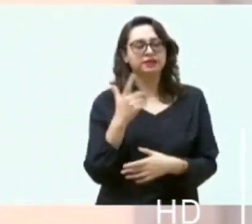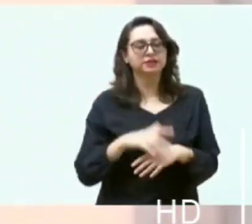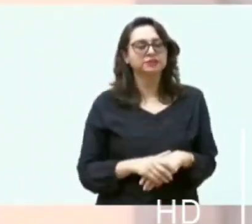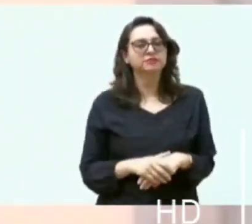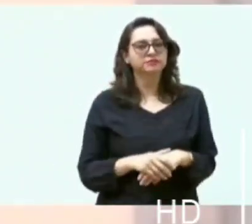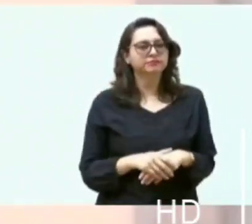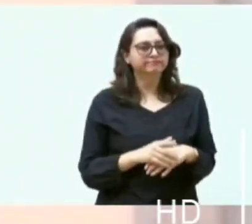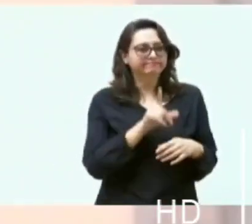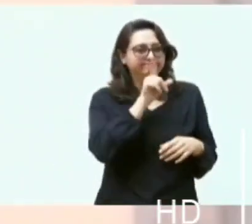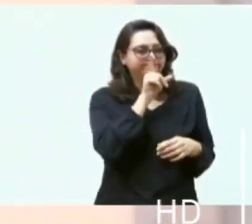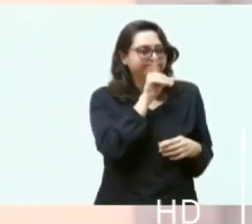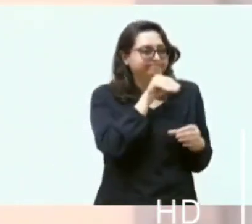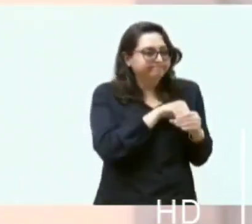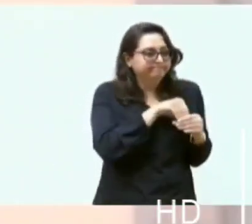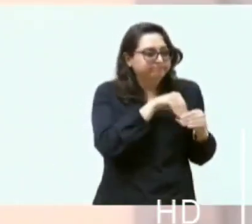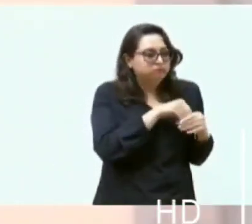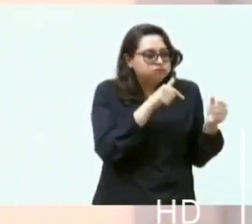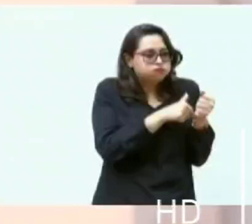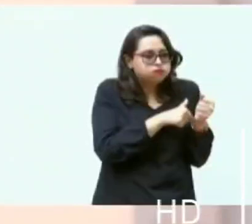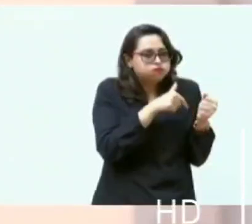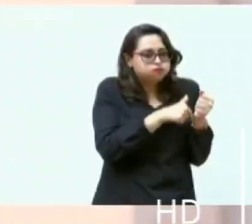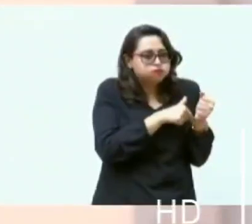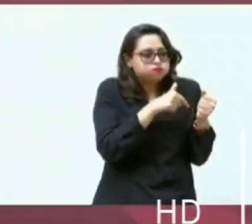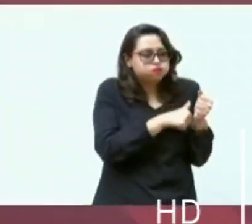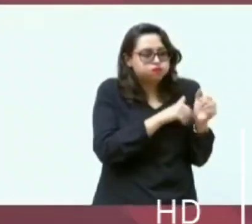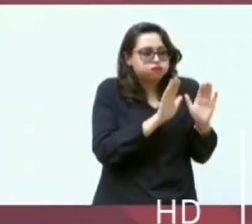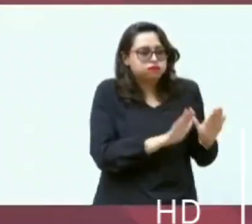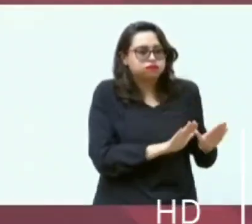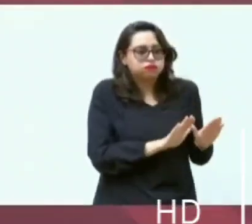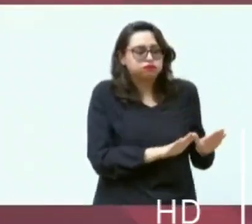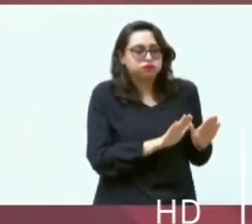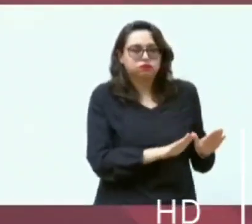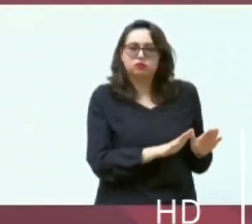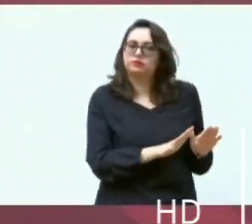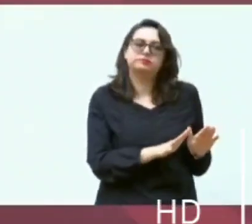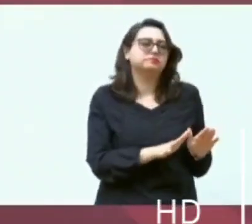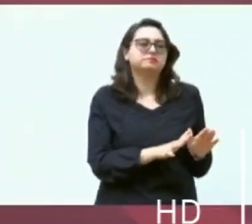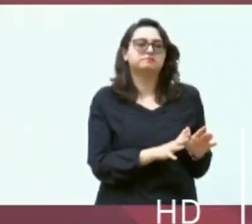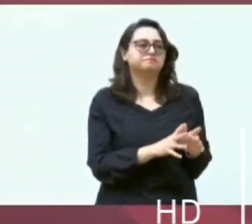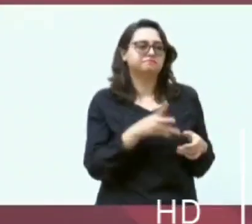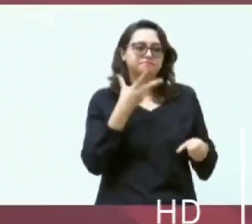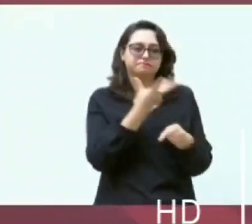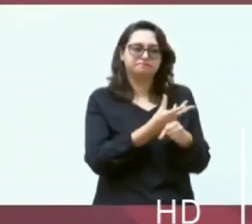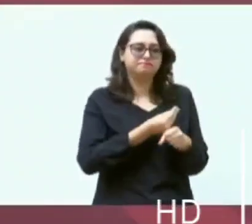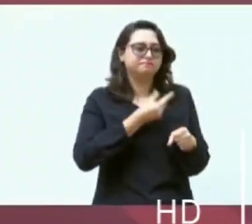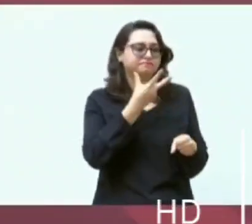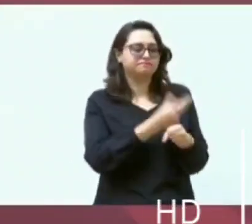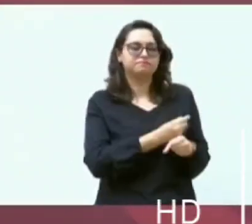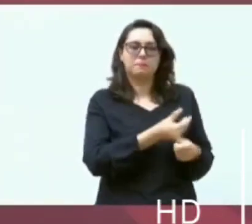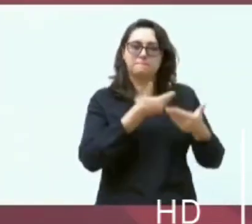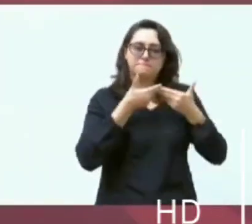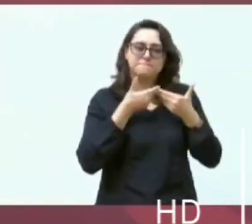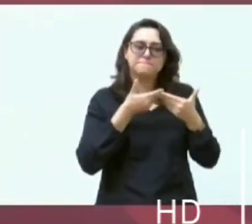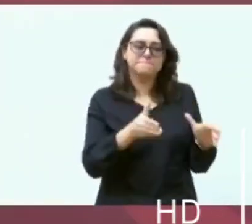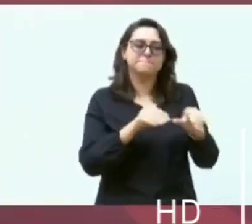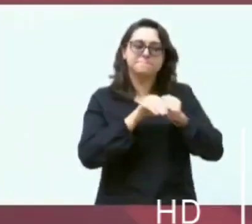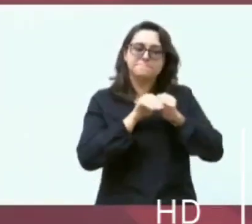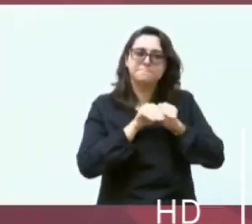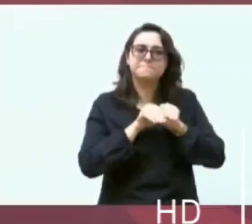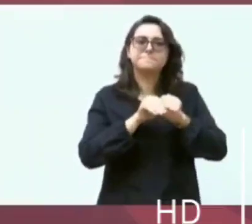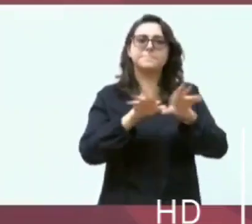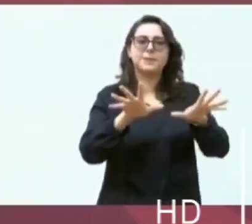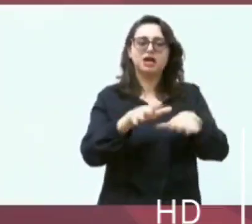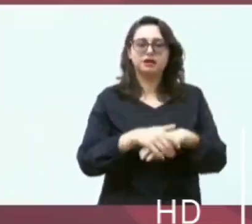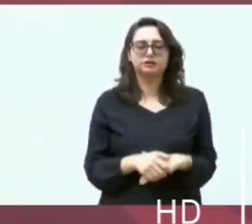seguridad pública. Pero no solo hemos atendido al Archivo General de la Nación